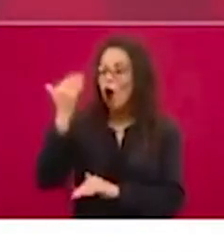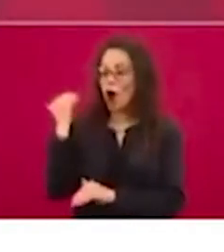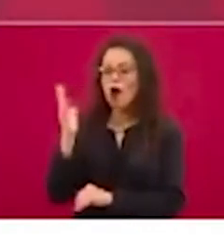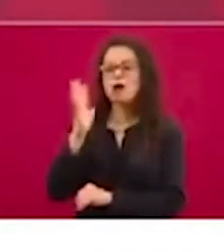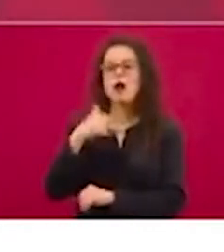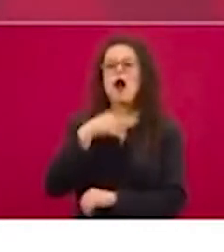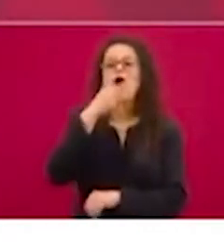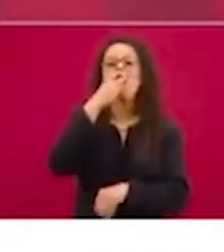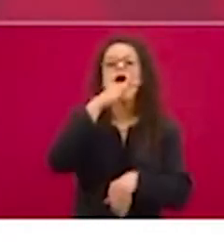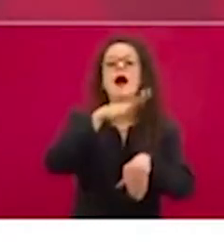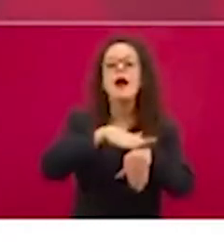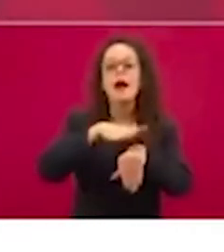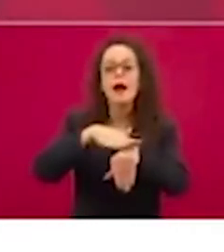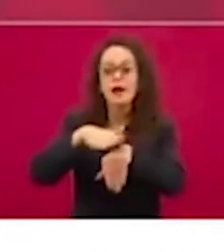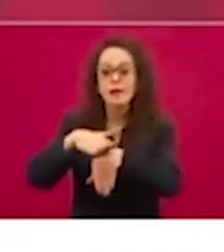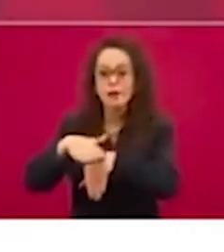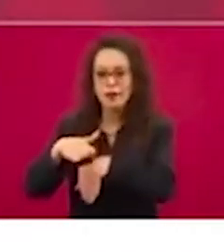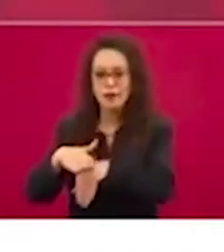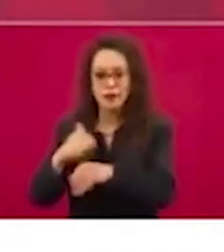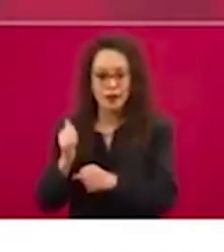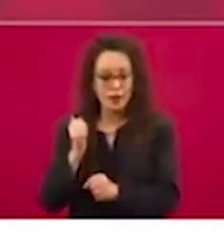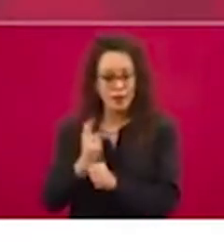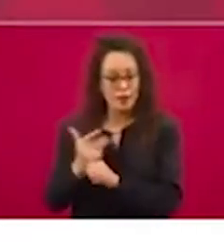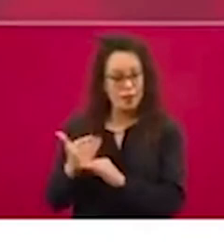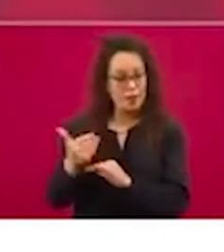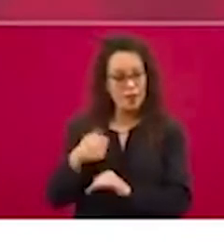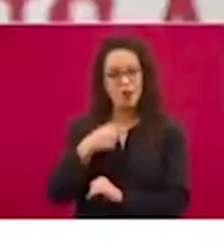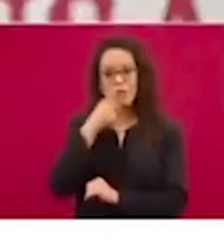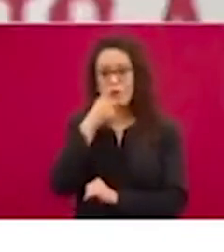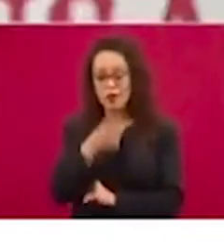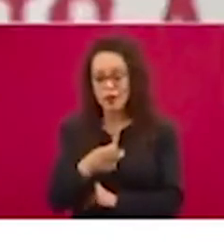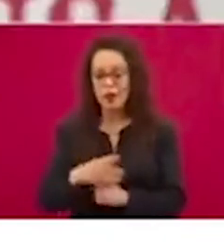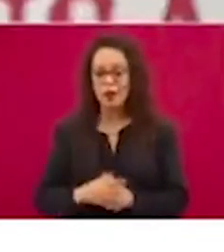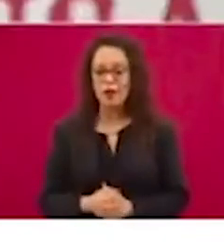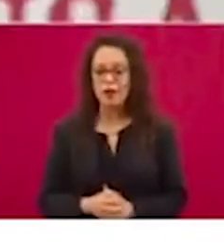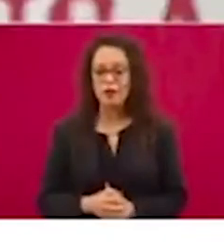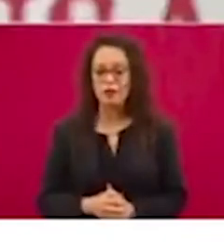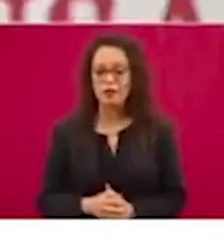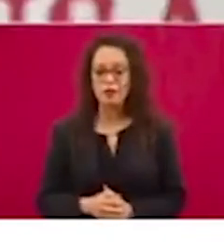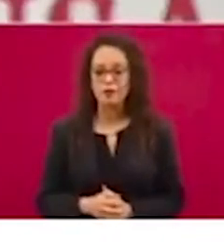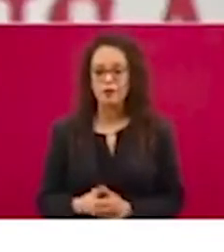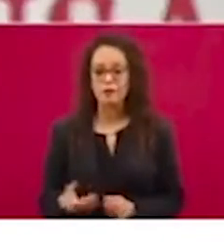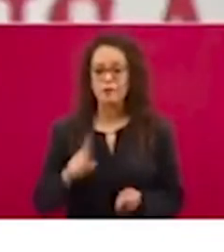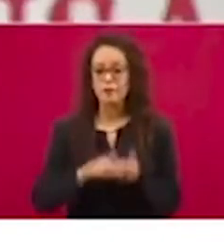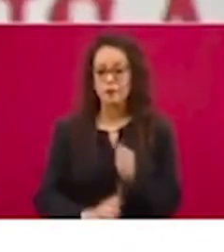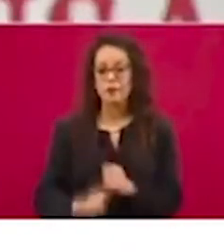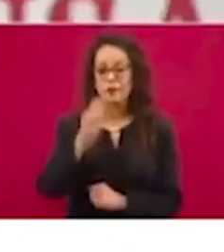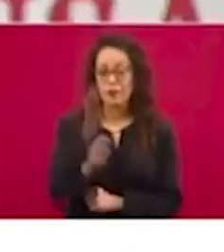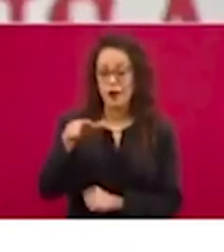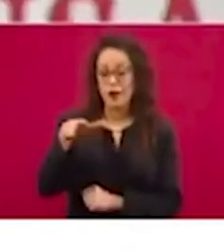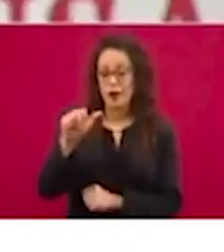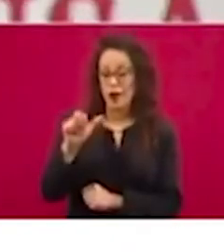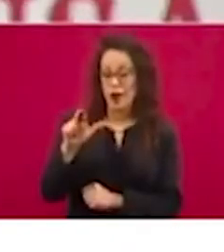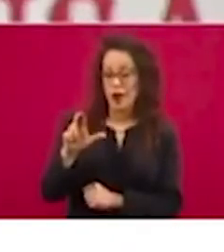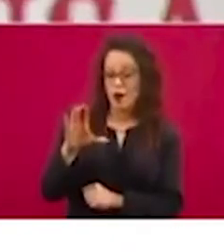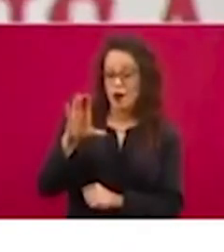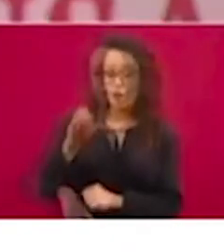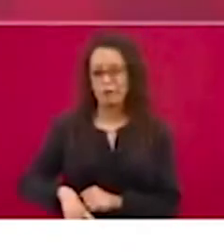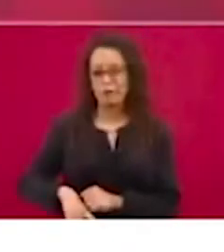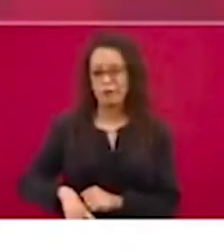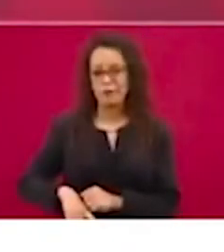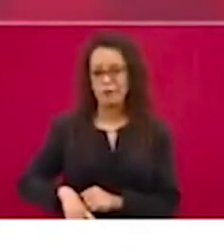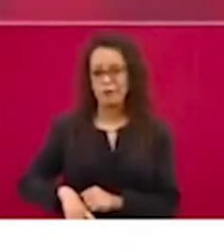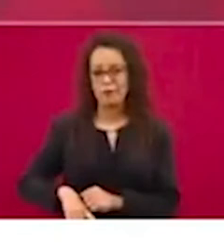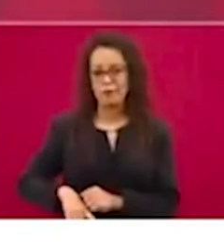en su momento que si no era un narcoestado, era un narcogobierno y sin duda